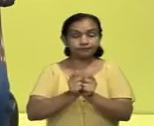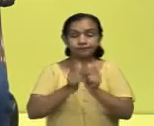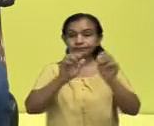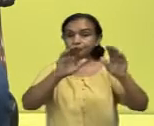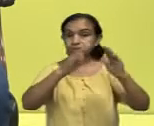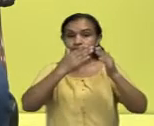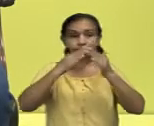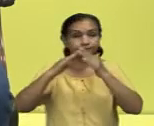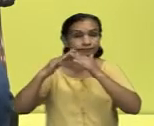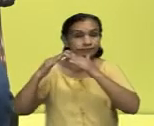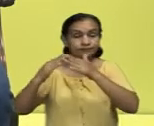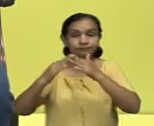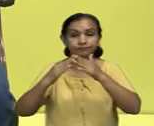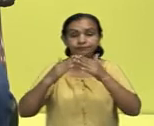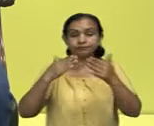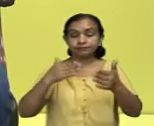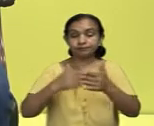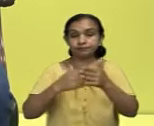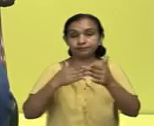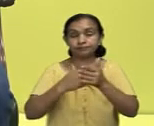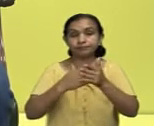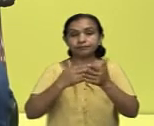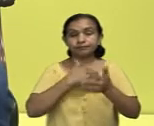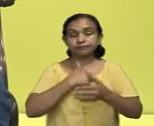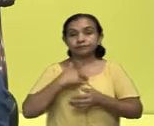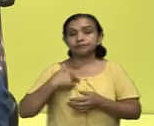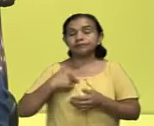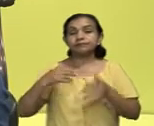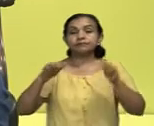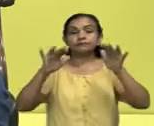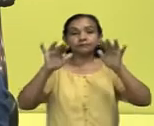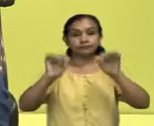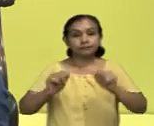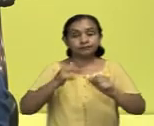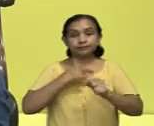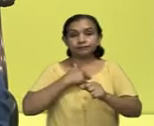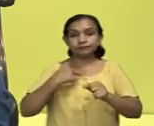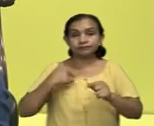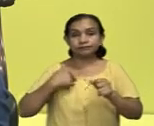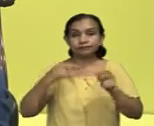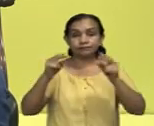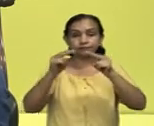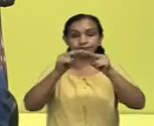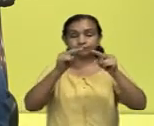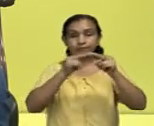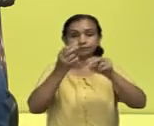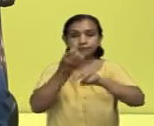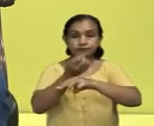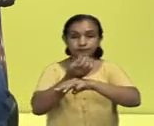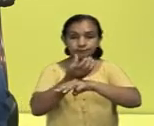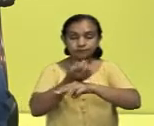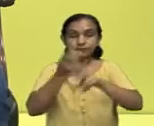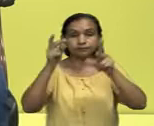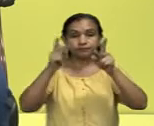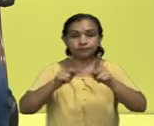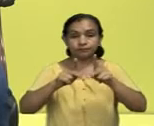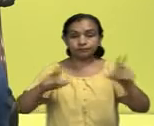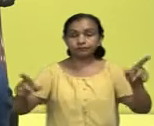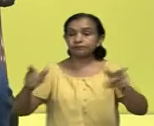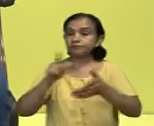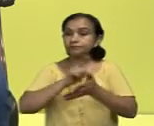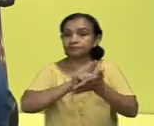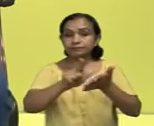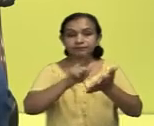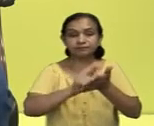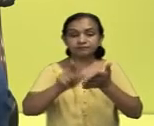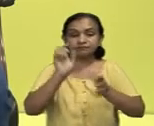barrios, recortando estos ciclos. También hemos hecho articulaciones con la alcaldía, con los planes Calache,